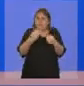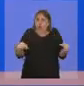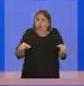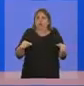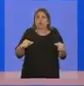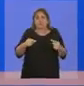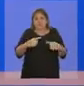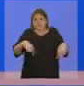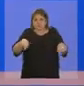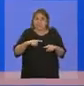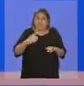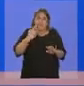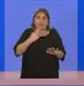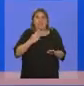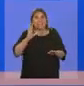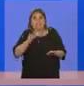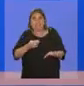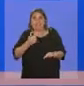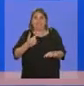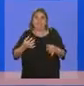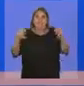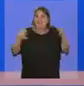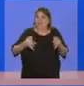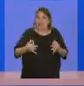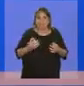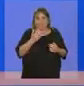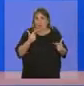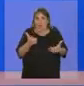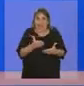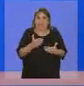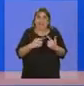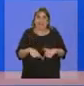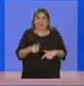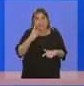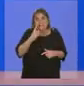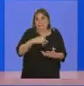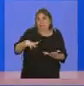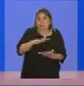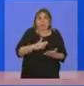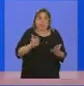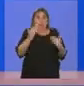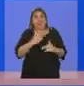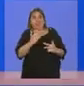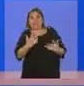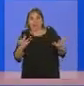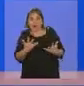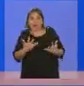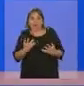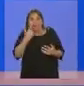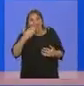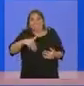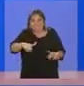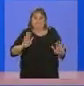que manejamos carecen de certidumbre porque la excepcionalidad de los mismos no los podemos establecer como una regla.